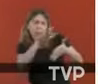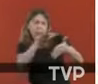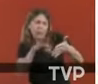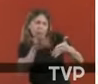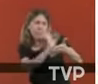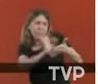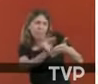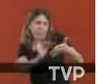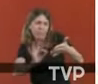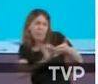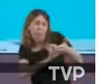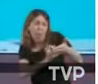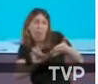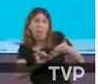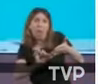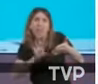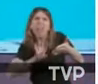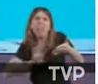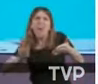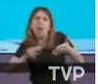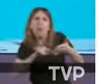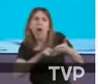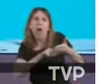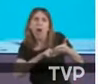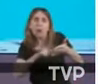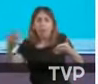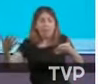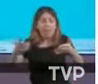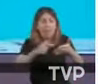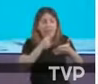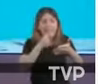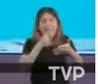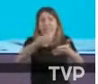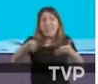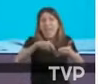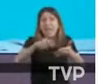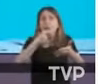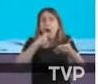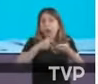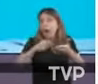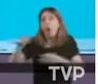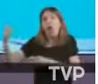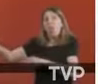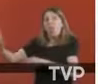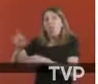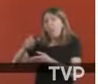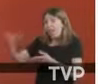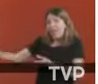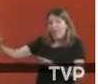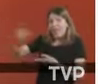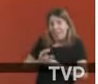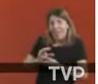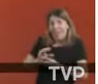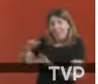el tema de la deuda externa y dice que la deuda que no ha sido para beneficiar a los pueblos y que ha sido un